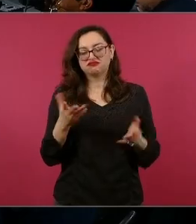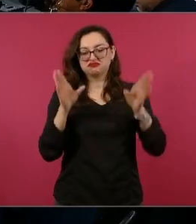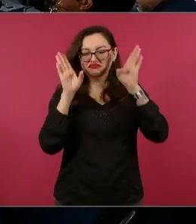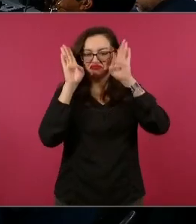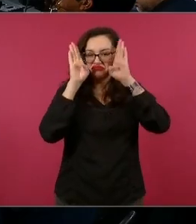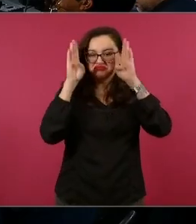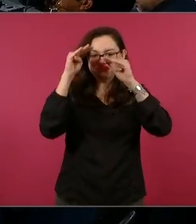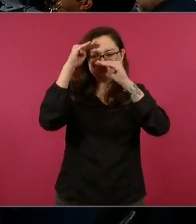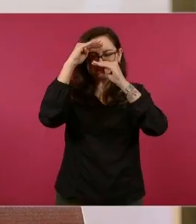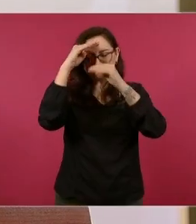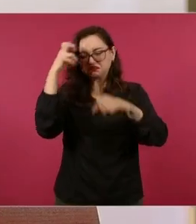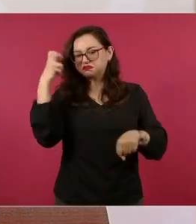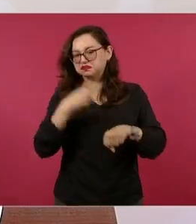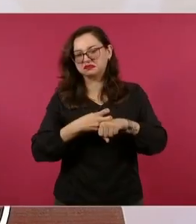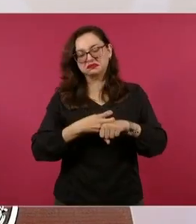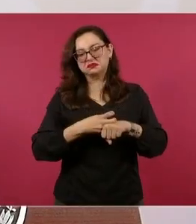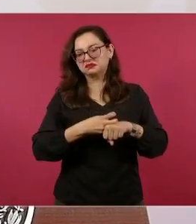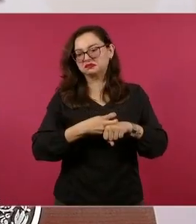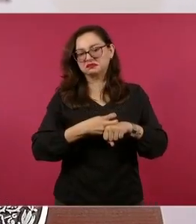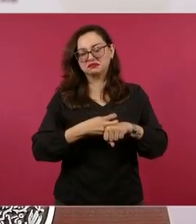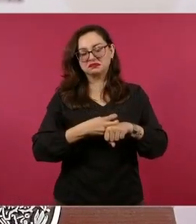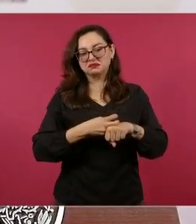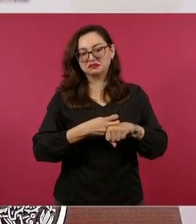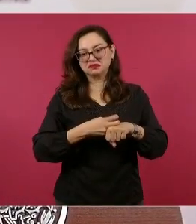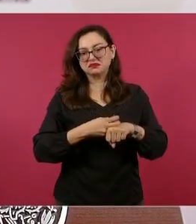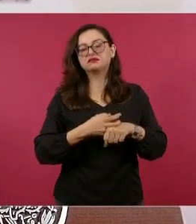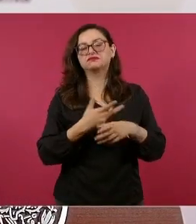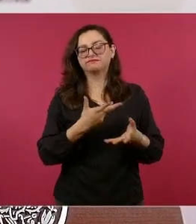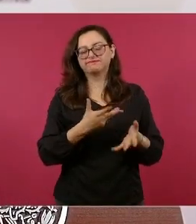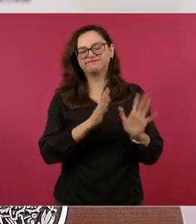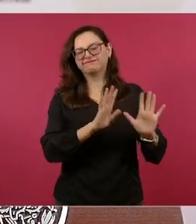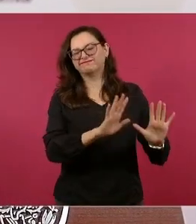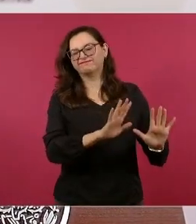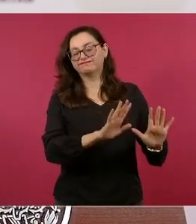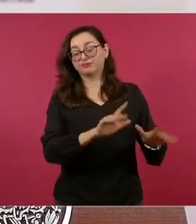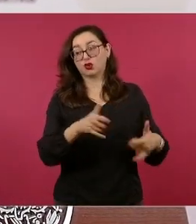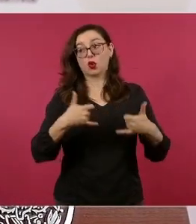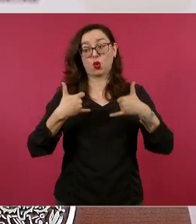conservadores está muy difícil, pero por eso hay que apostar a los jóvenes,